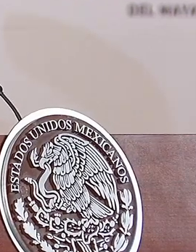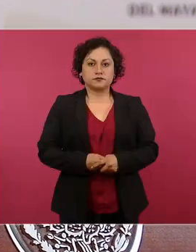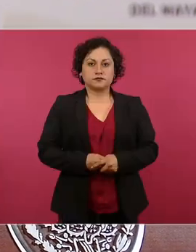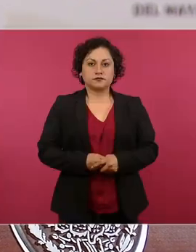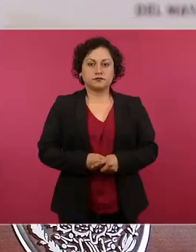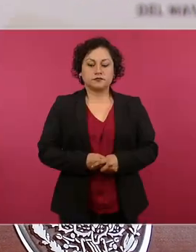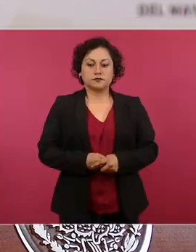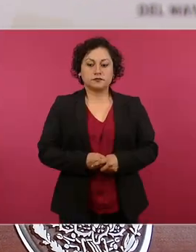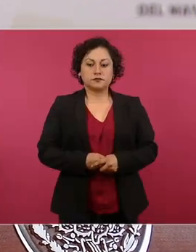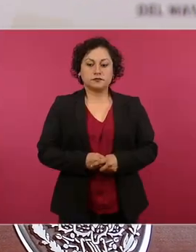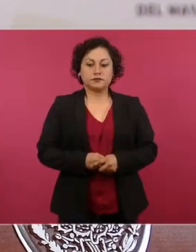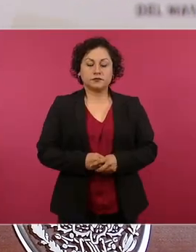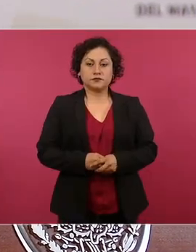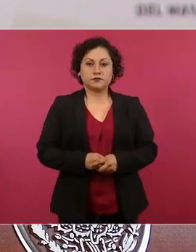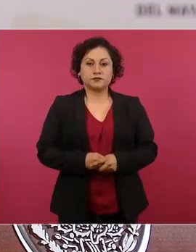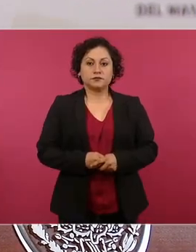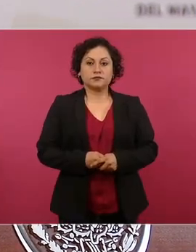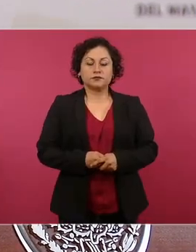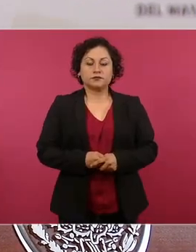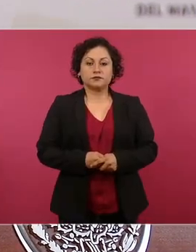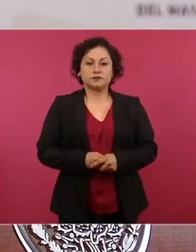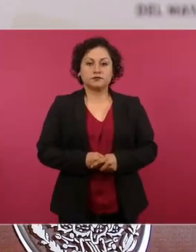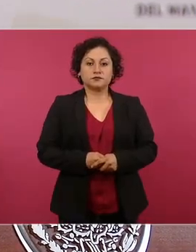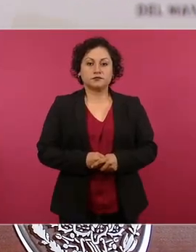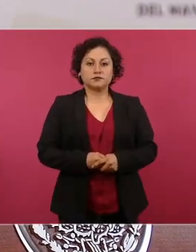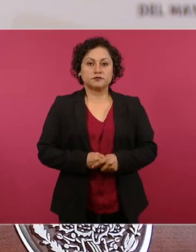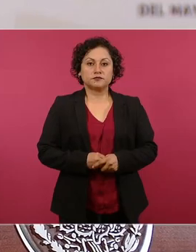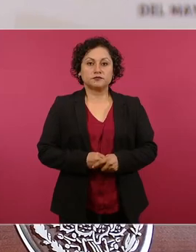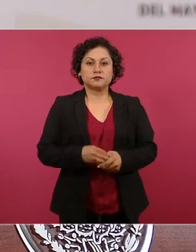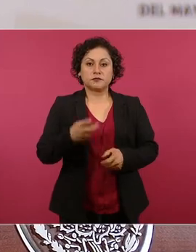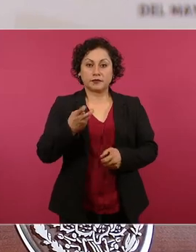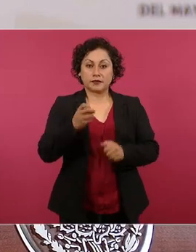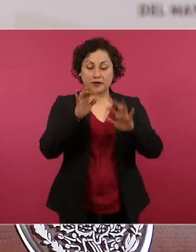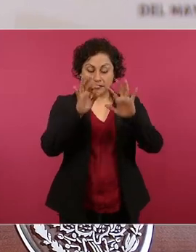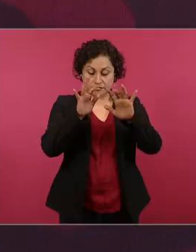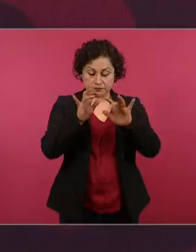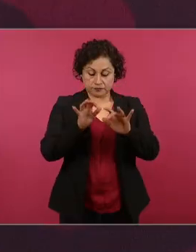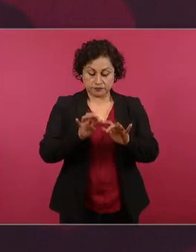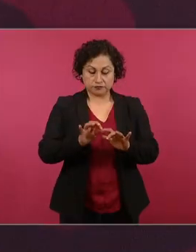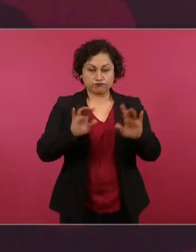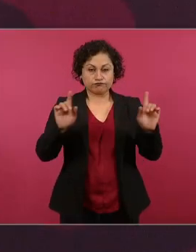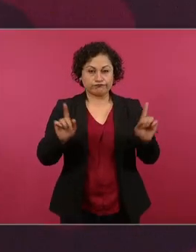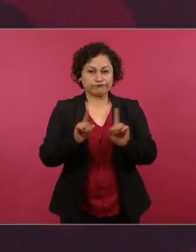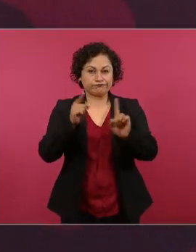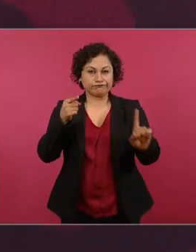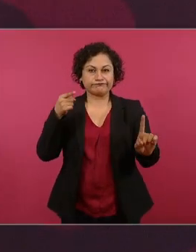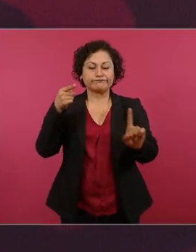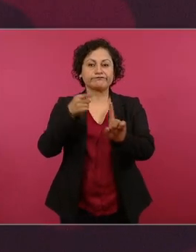el artículo a que la educación pública solo